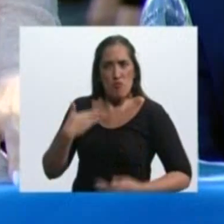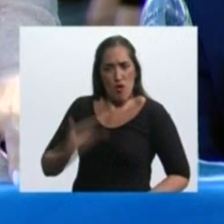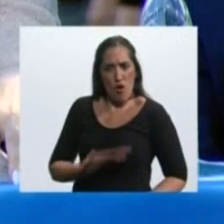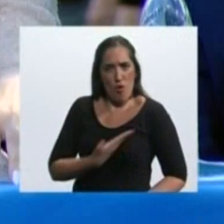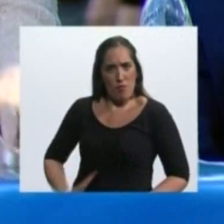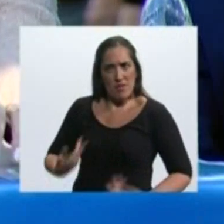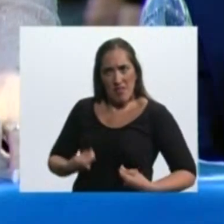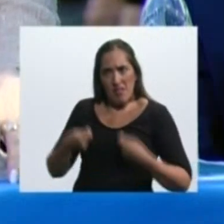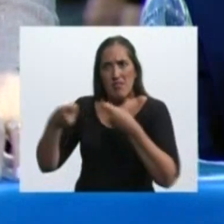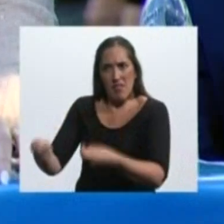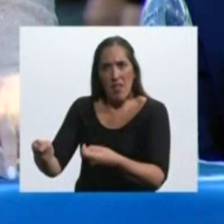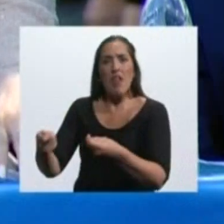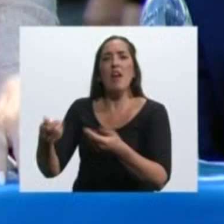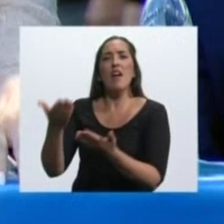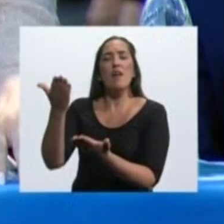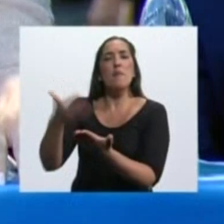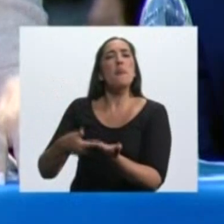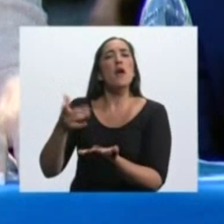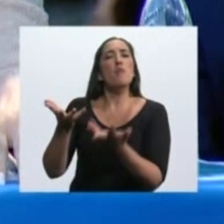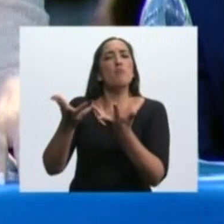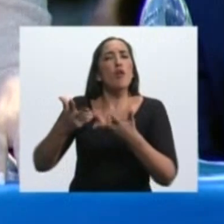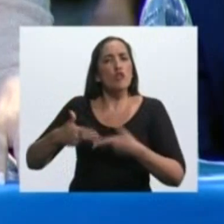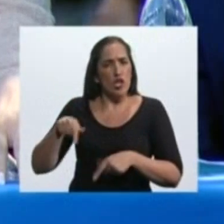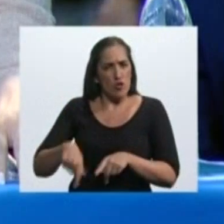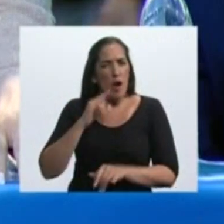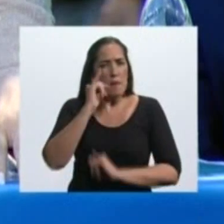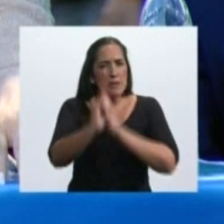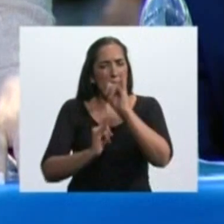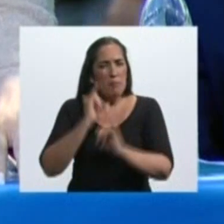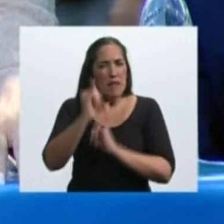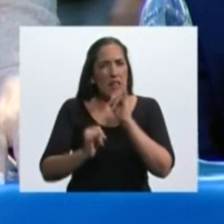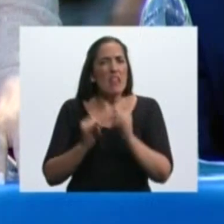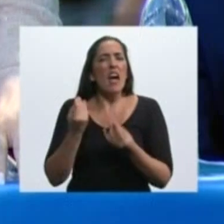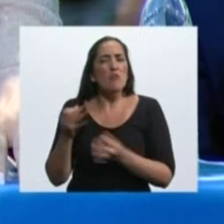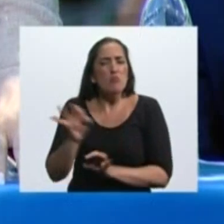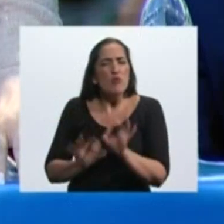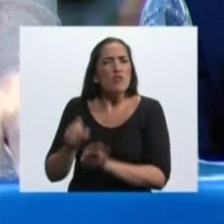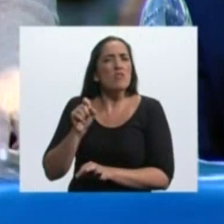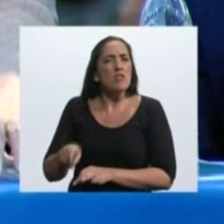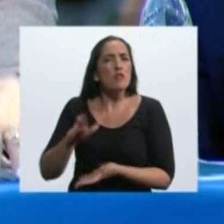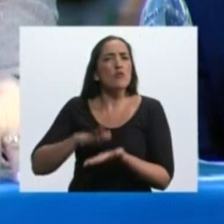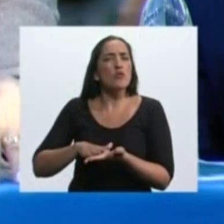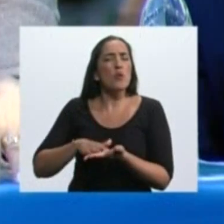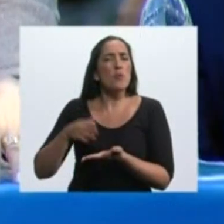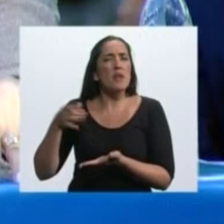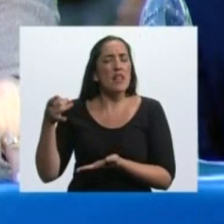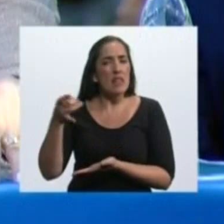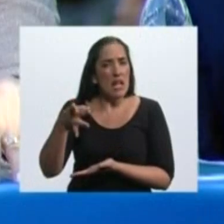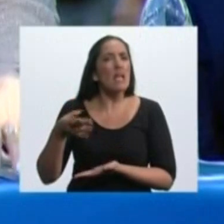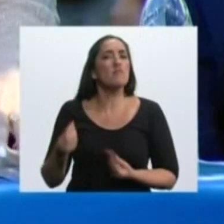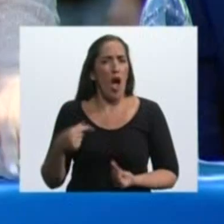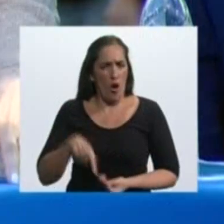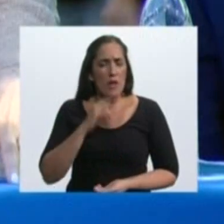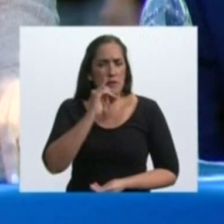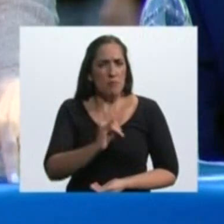gobierno, el proyecto de Bitrenes, que ahora voy a explicar qué es exactamente, es una apuesta más